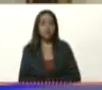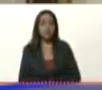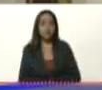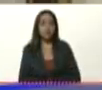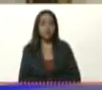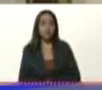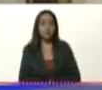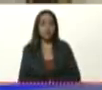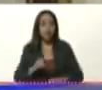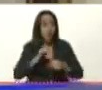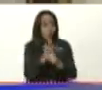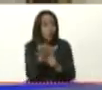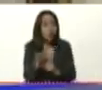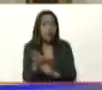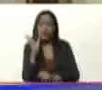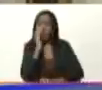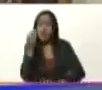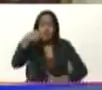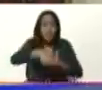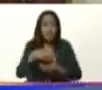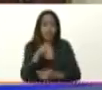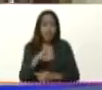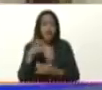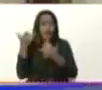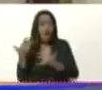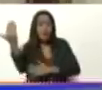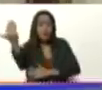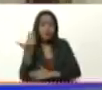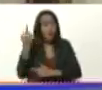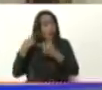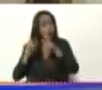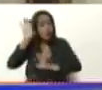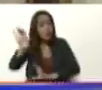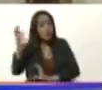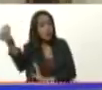este coronavirus no estaba en Venezuela, está llegando del exterior.